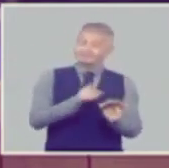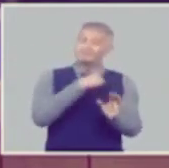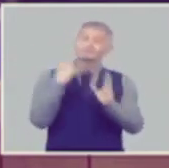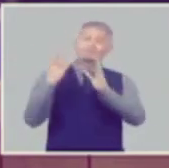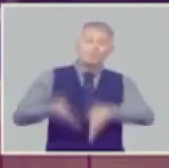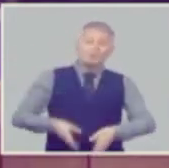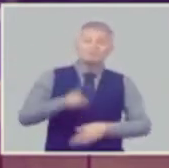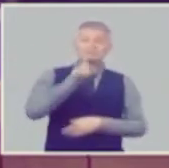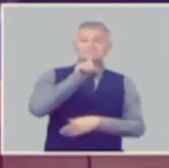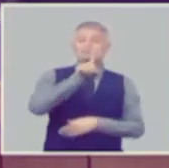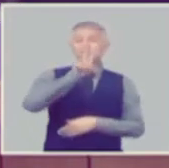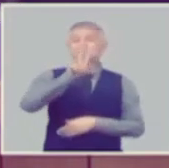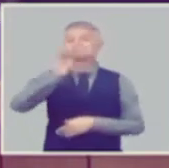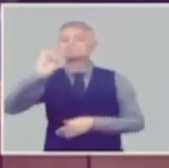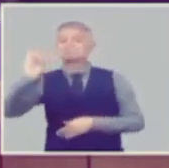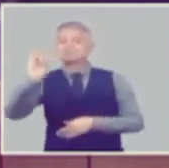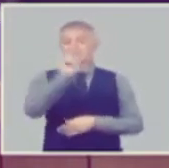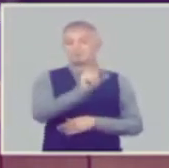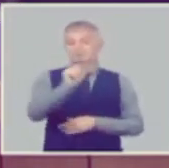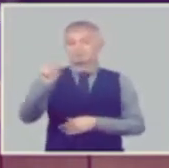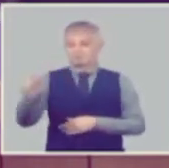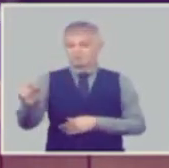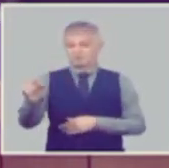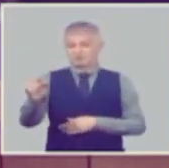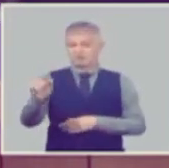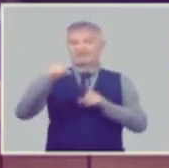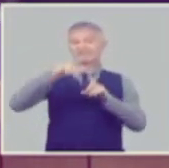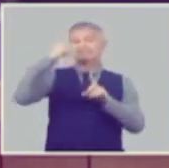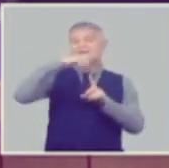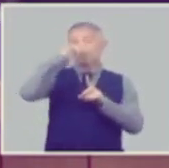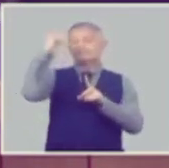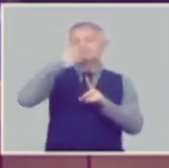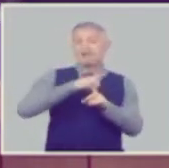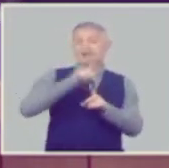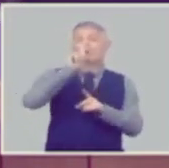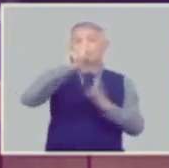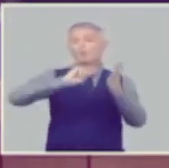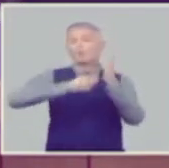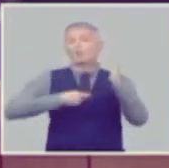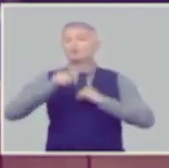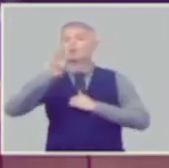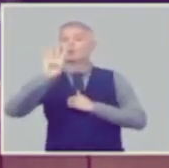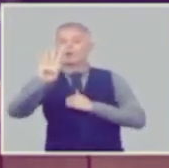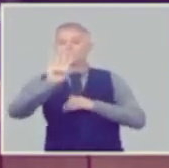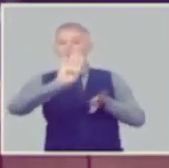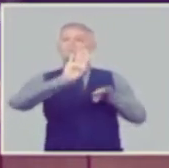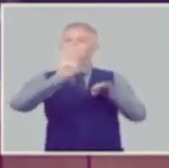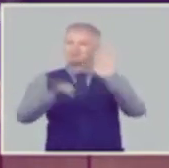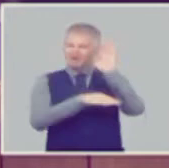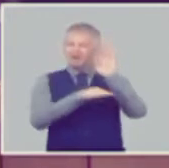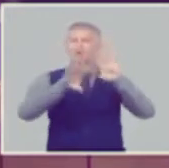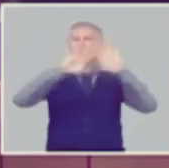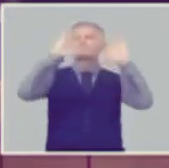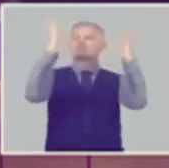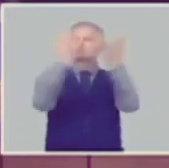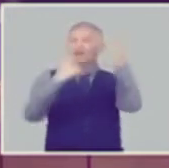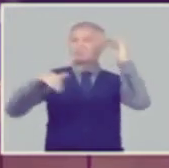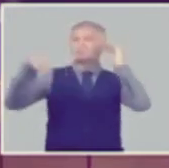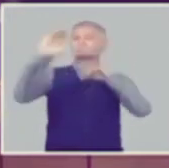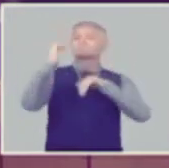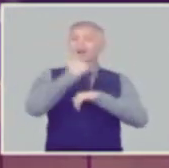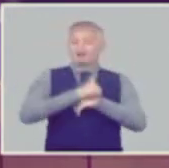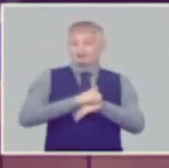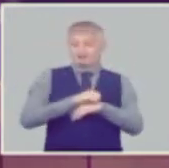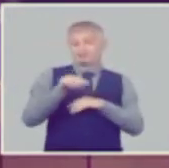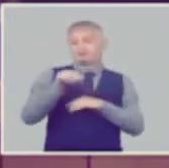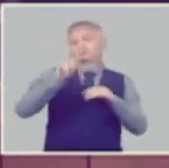fallecido 137 personas para una tasa de letalidad de 1,4 por debajo de la tasa mundial de 2,25